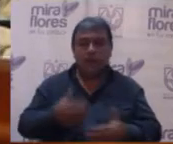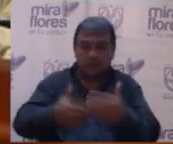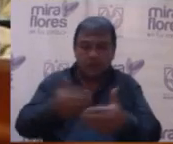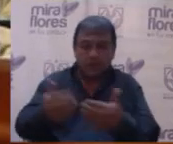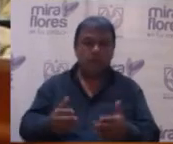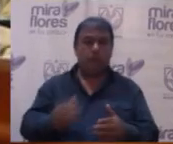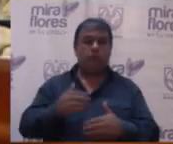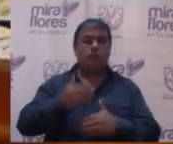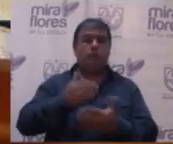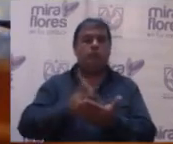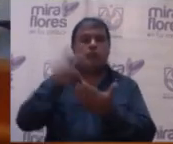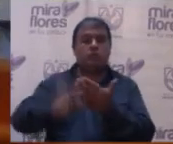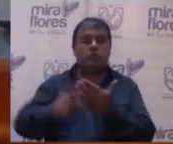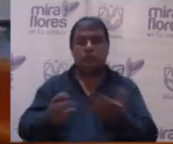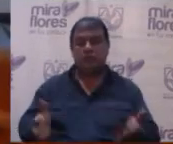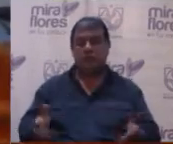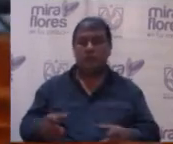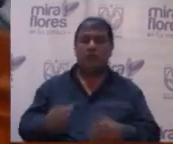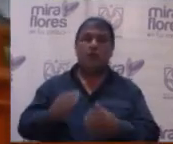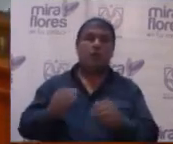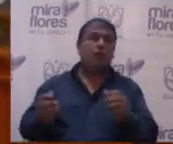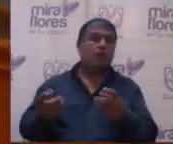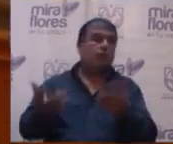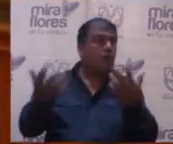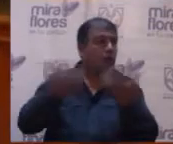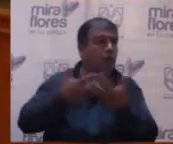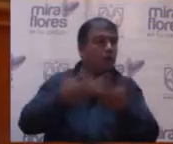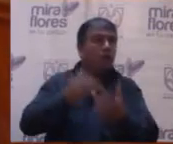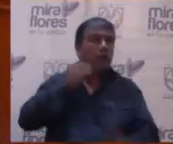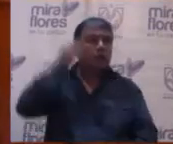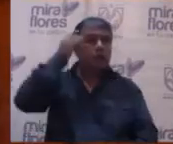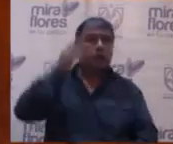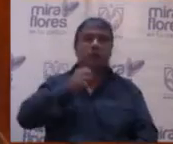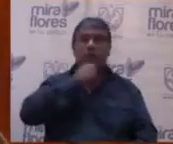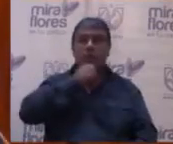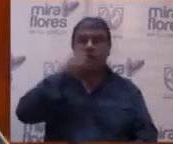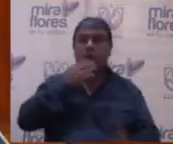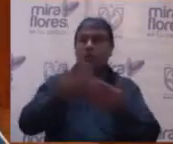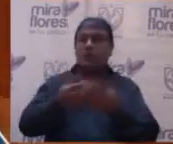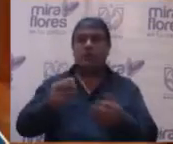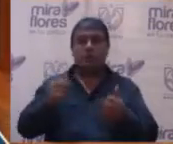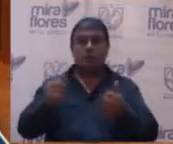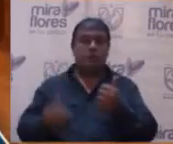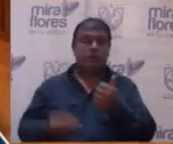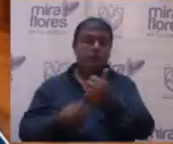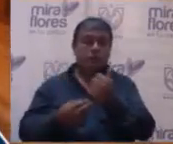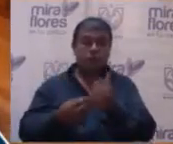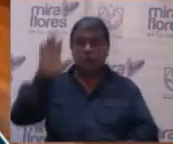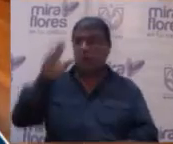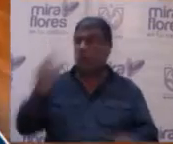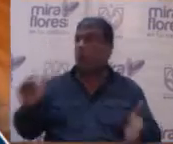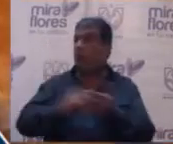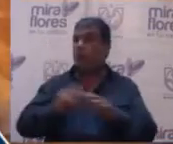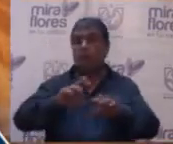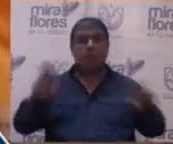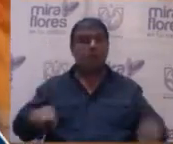con respecto al tema del adulto mayor. Muchas gracias. Muy bien, muchas gracias, regidor, por su intervención. No sé si hay alguna otra intervención en